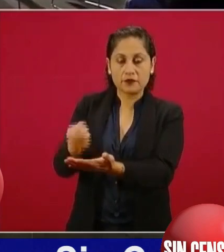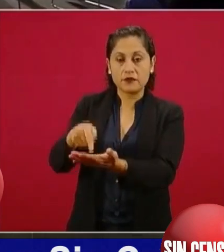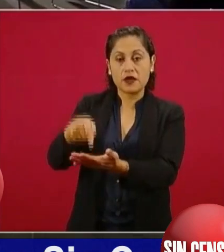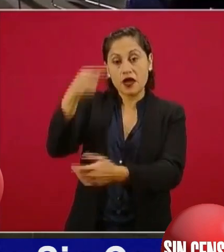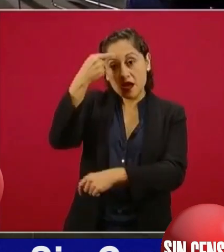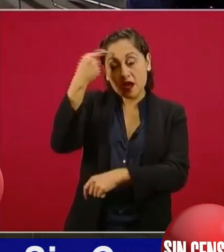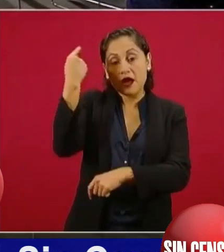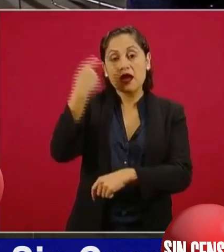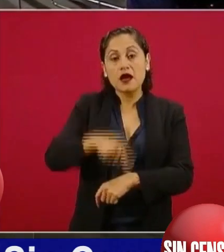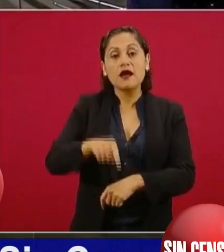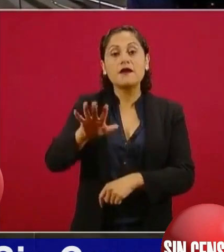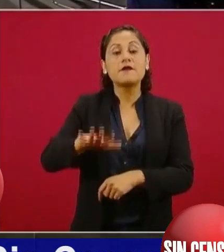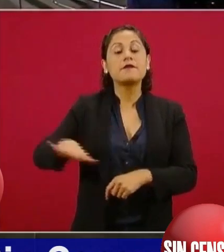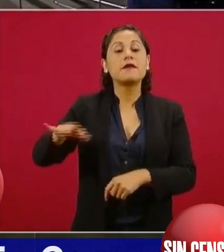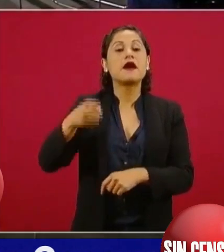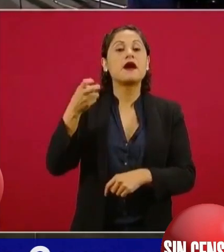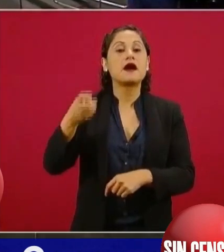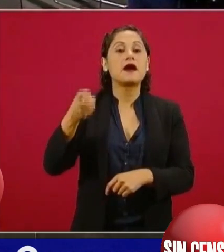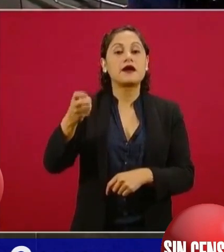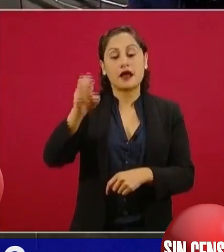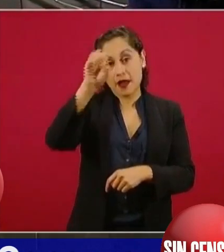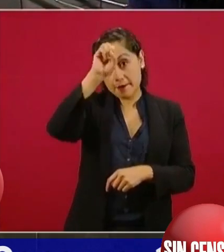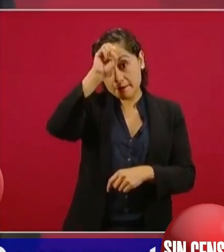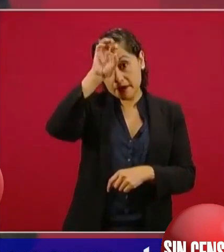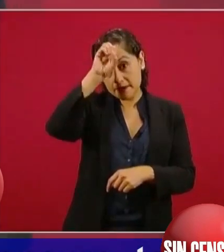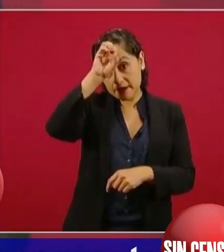quedaron sepultados en la mina